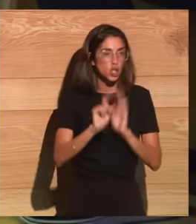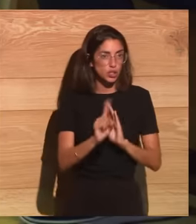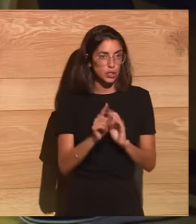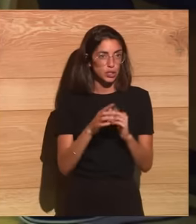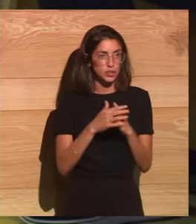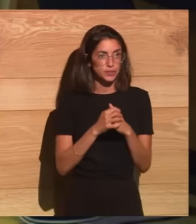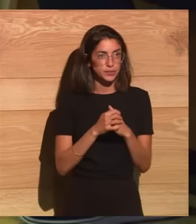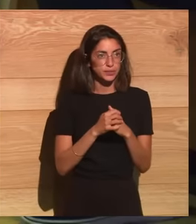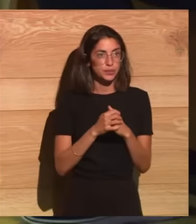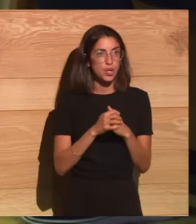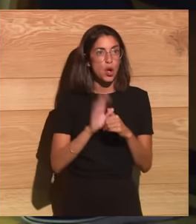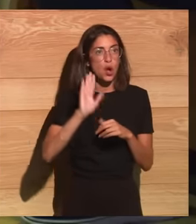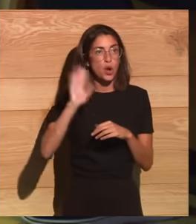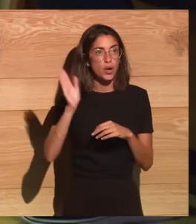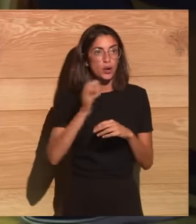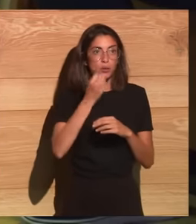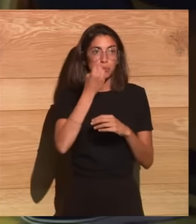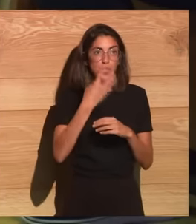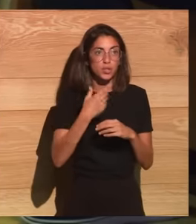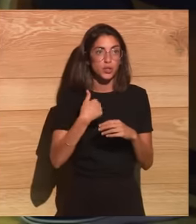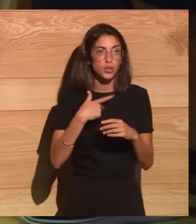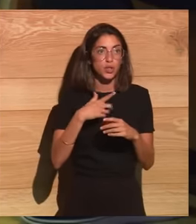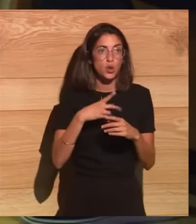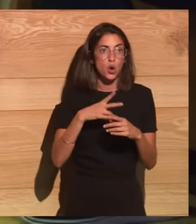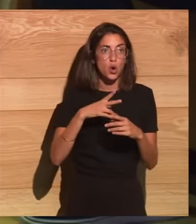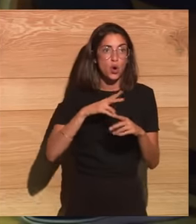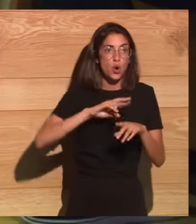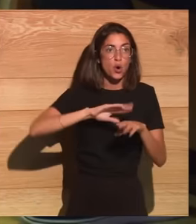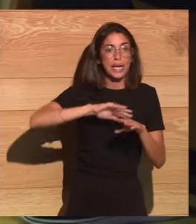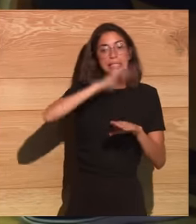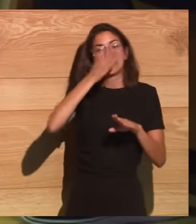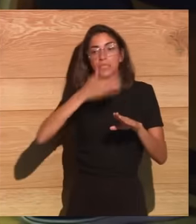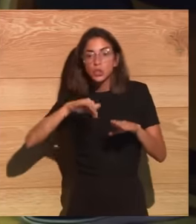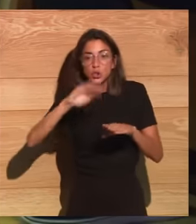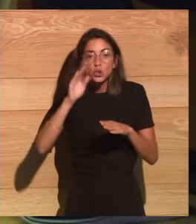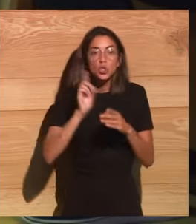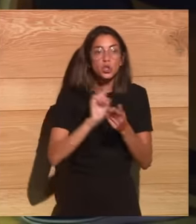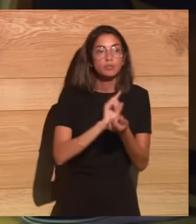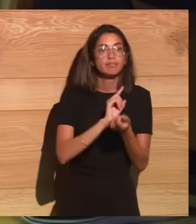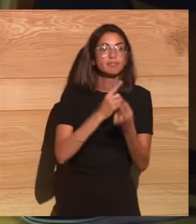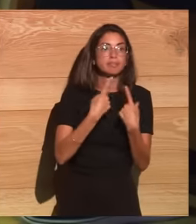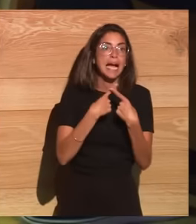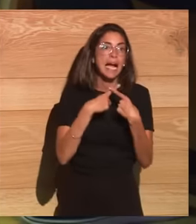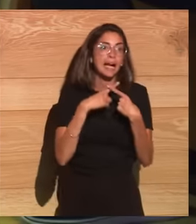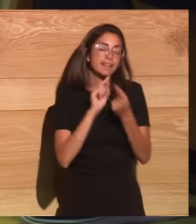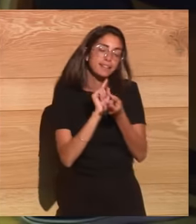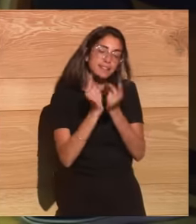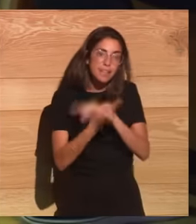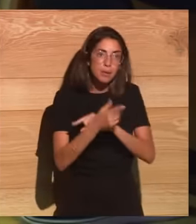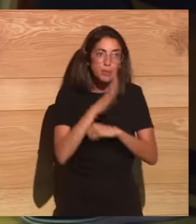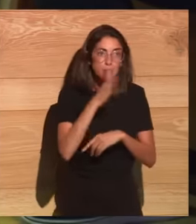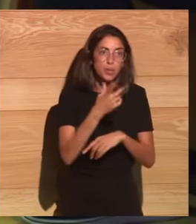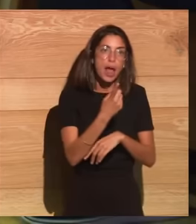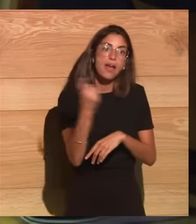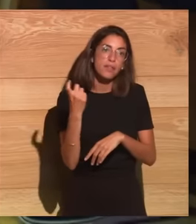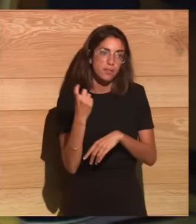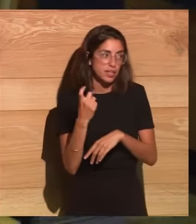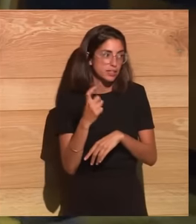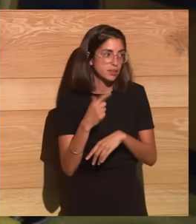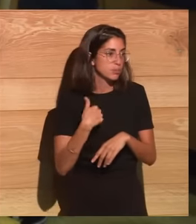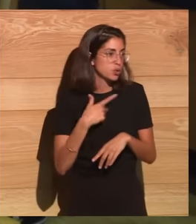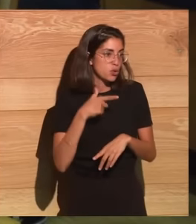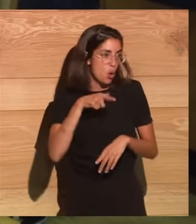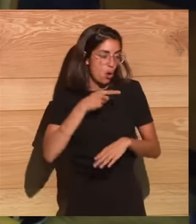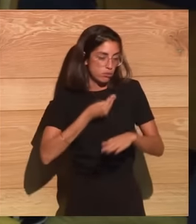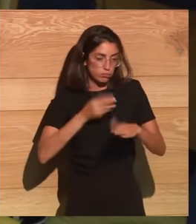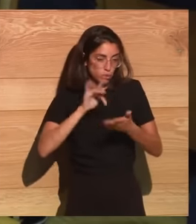Hola. Bueno, yo voy a cambiar un poco el tono porque veo a Arturo un poco necesitado de cariño. Pero desde que nací, no te creas